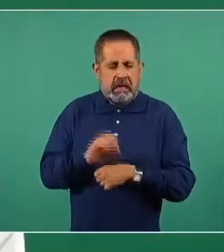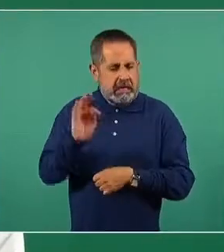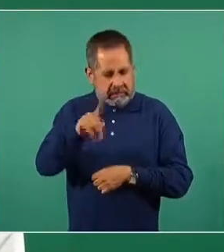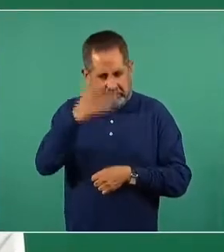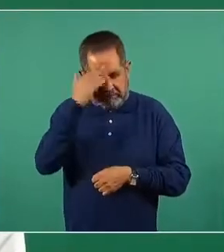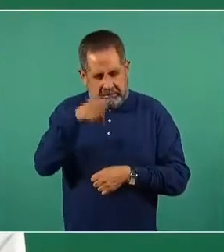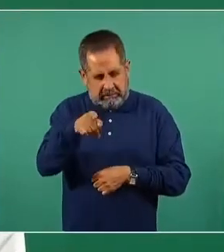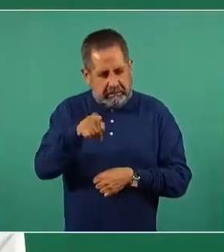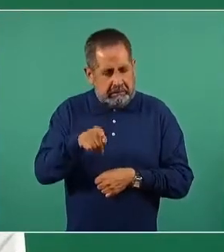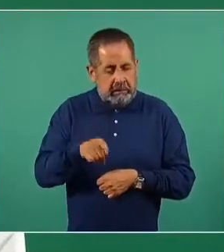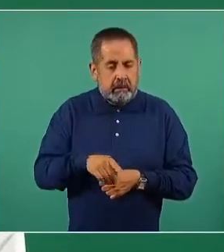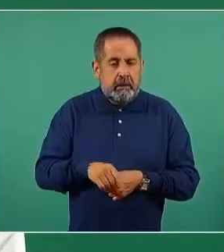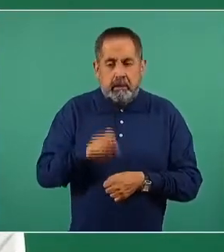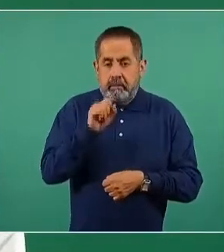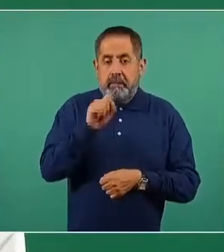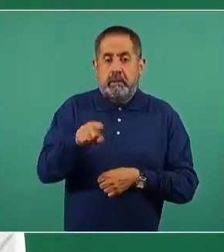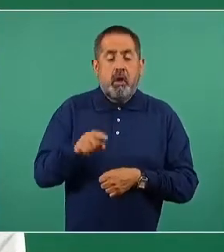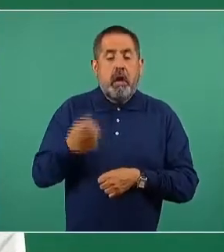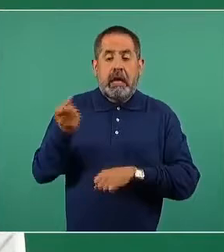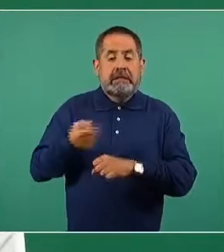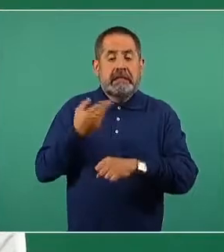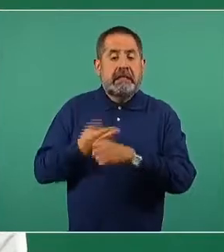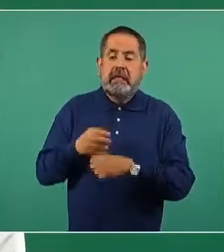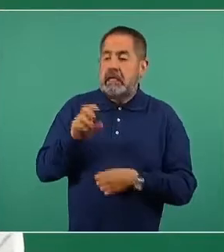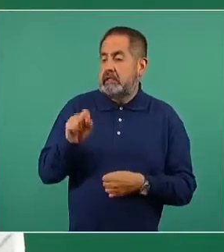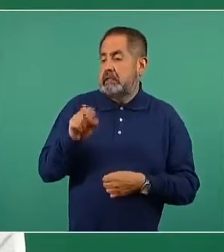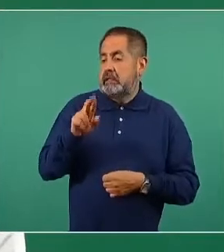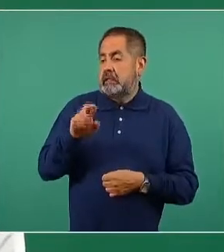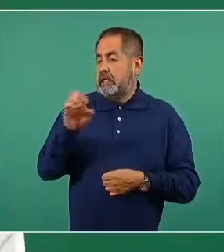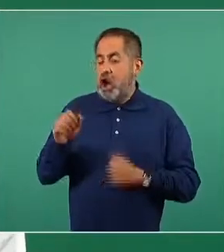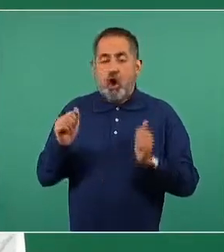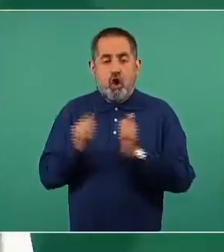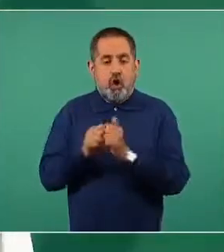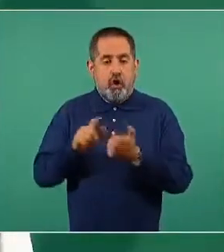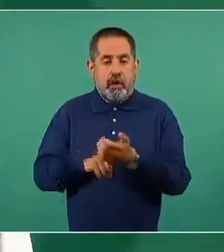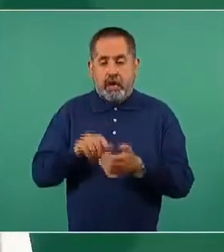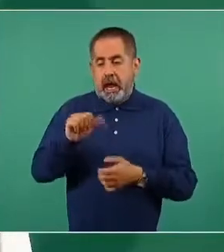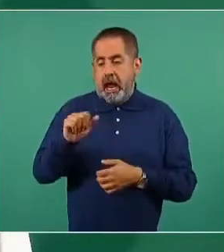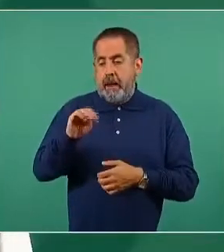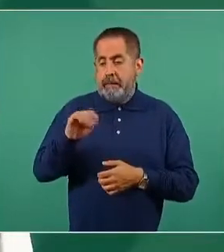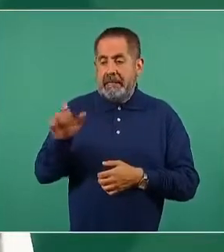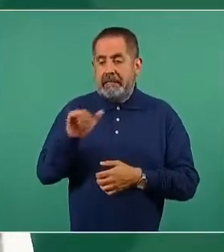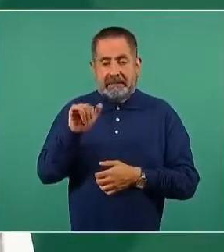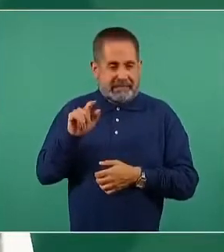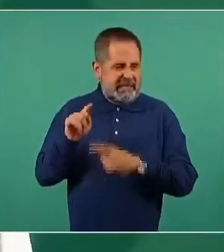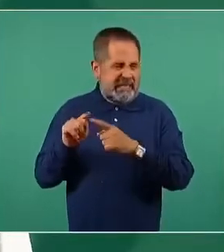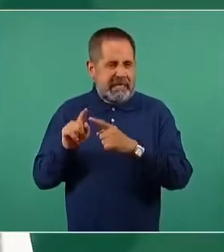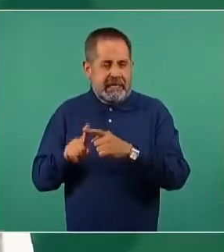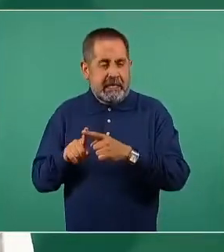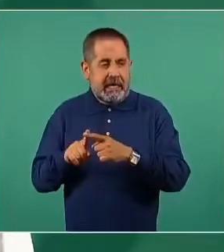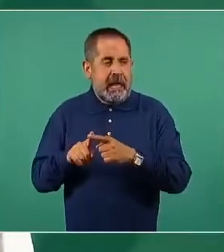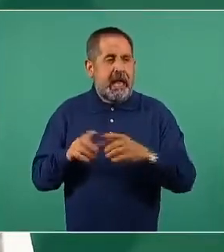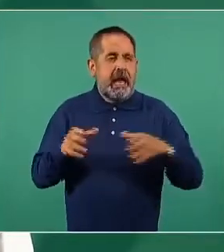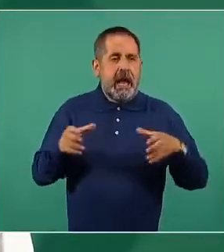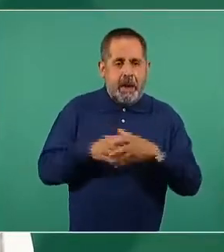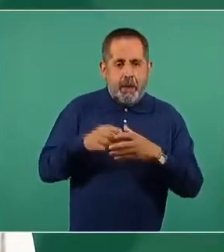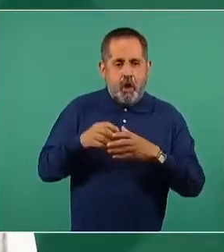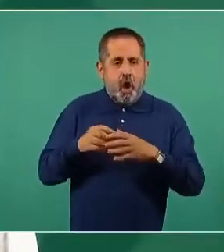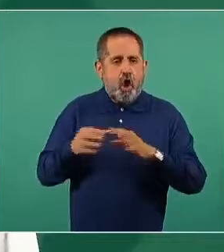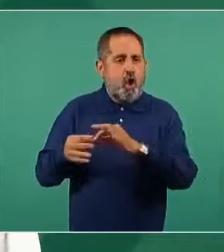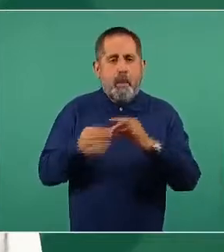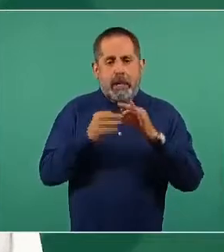nota, precisamente la Secretaría de Relaciones Exteriores, a través de AMEXID, la Agencia Mexicana de Cooperación para el